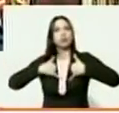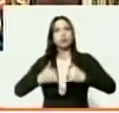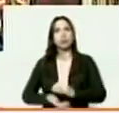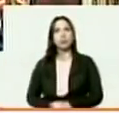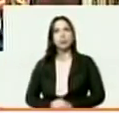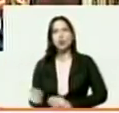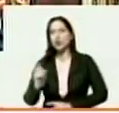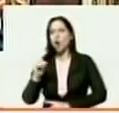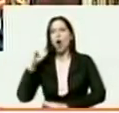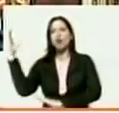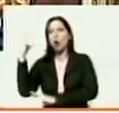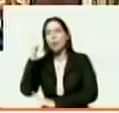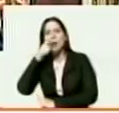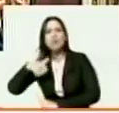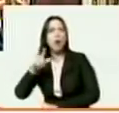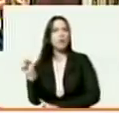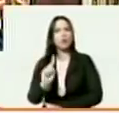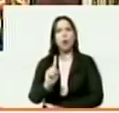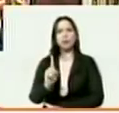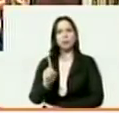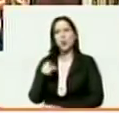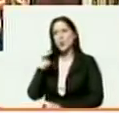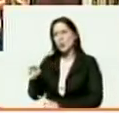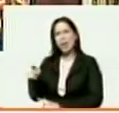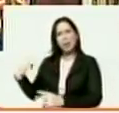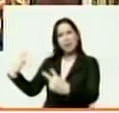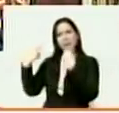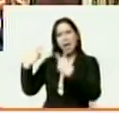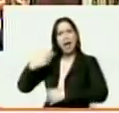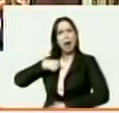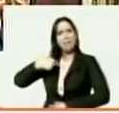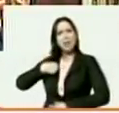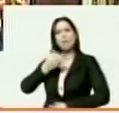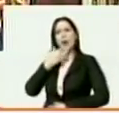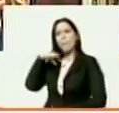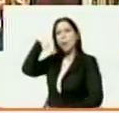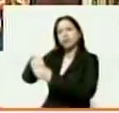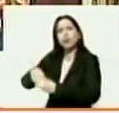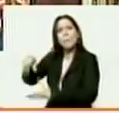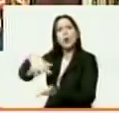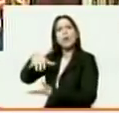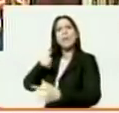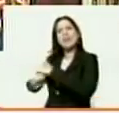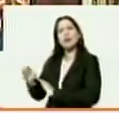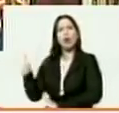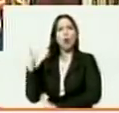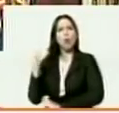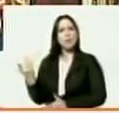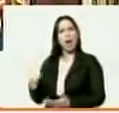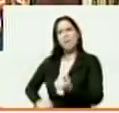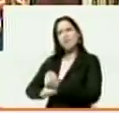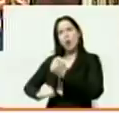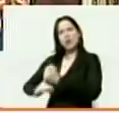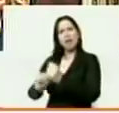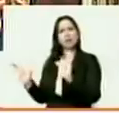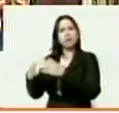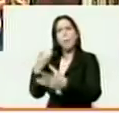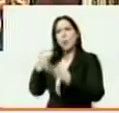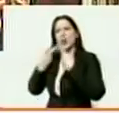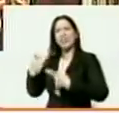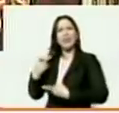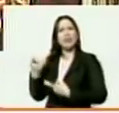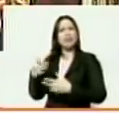los colombianos. Ustedes no me ven a mí metiéndome en los asuntos internos de Colombia, apoyando al partido político